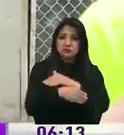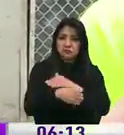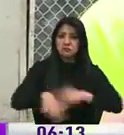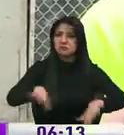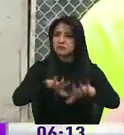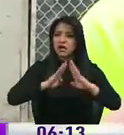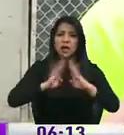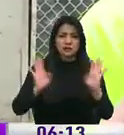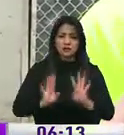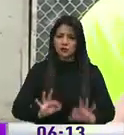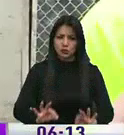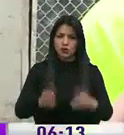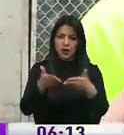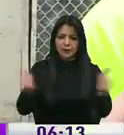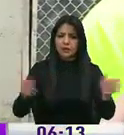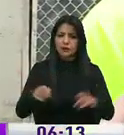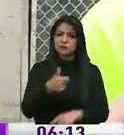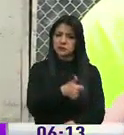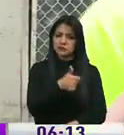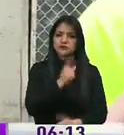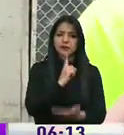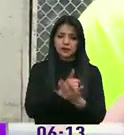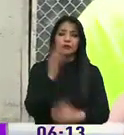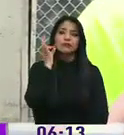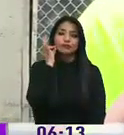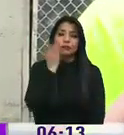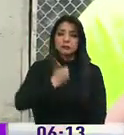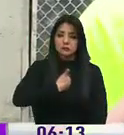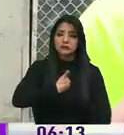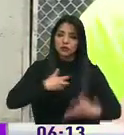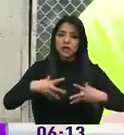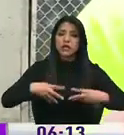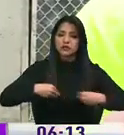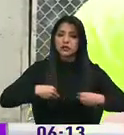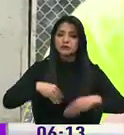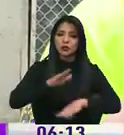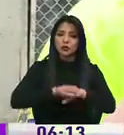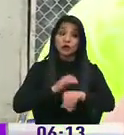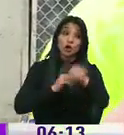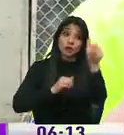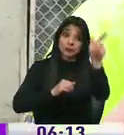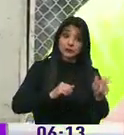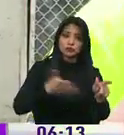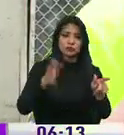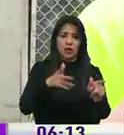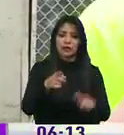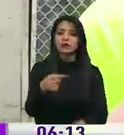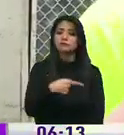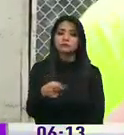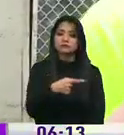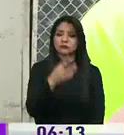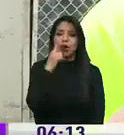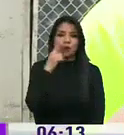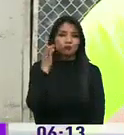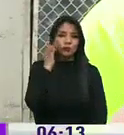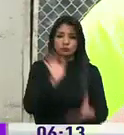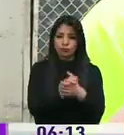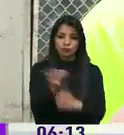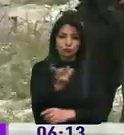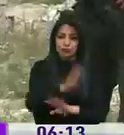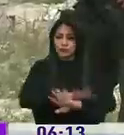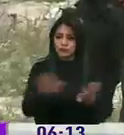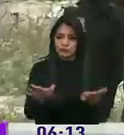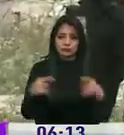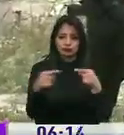seguridades es lo que nos da presumir que no existe una persona ajena al entorno que provocó este deceso